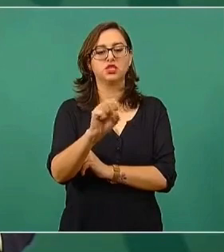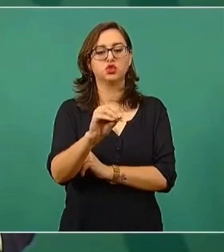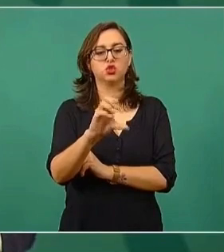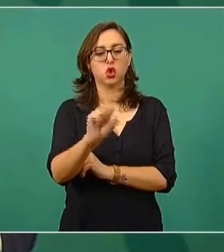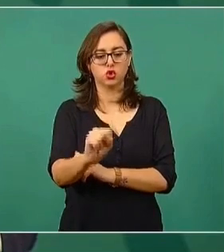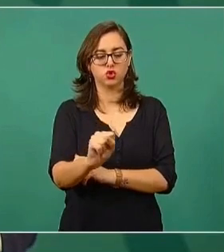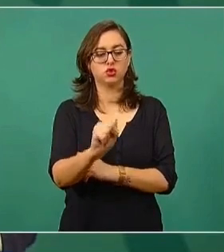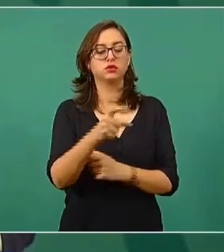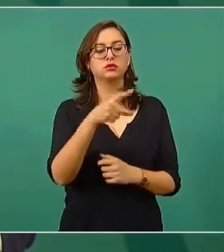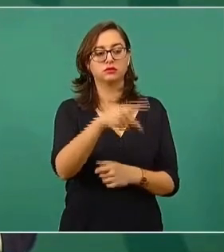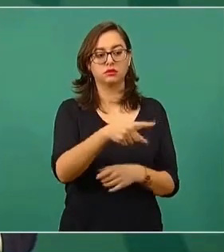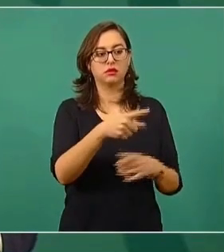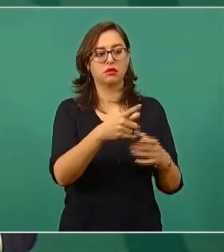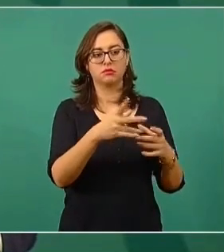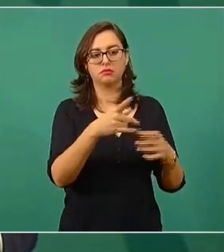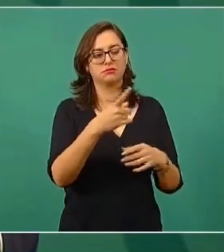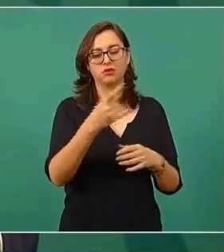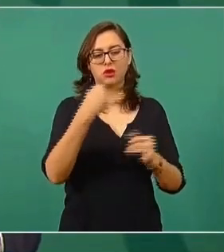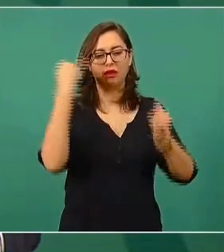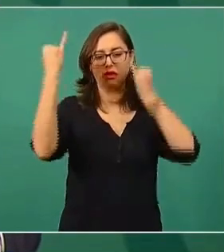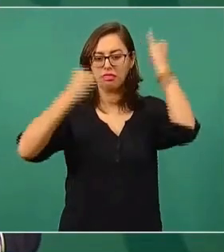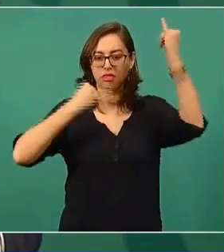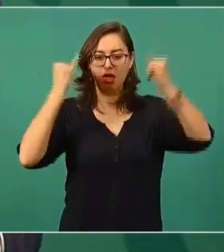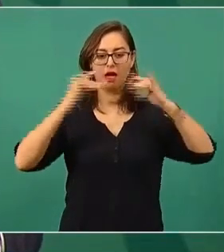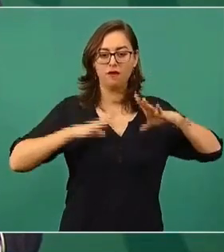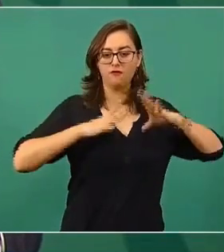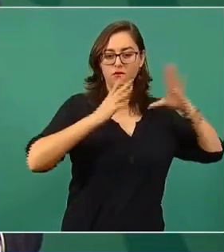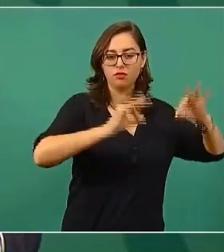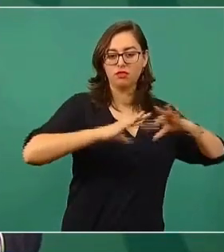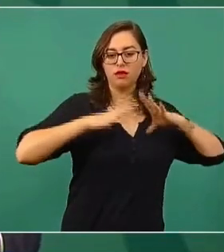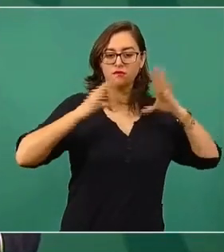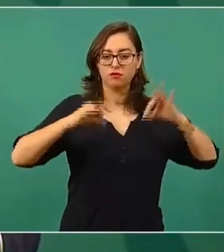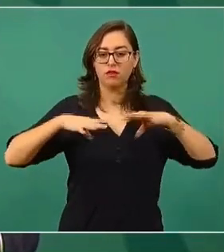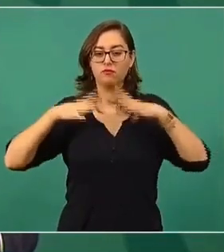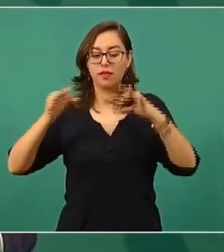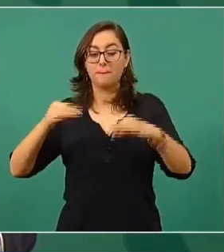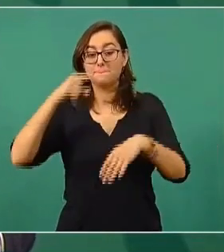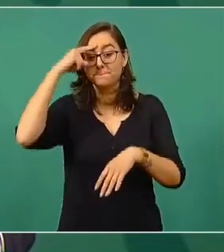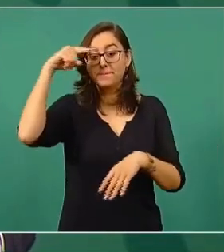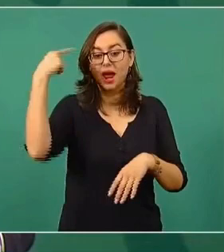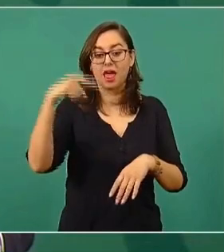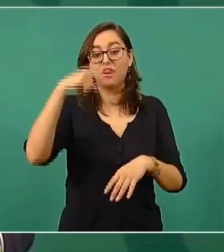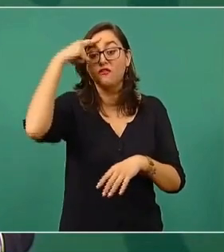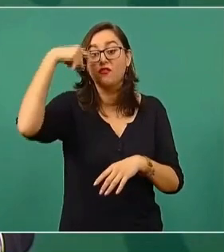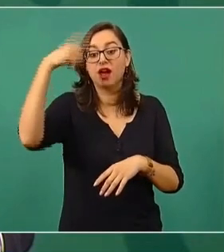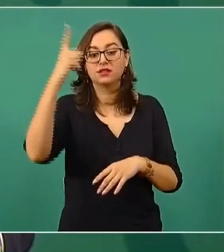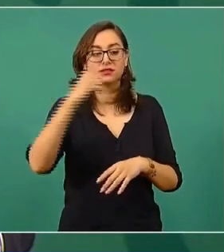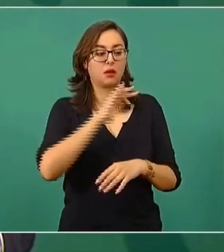para cooptar, para decirlo coloquialmente, para maiciar,